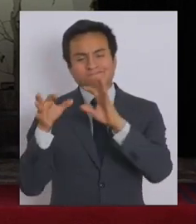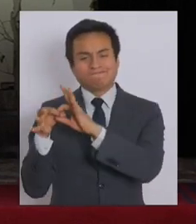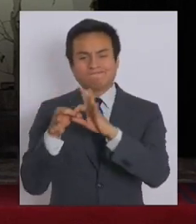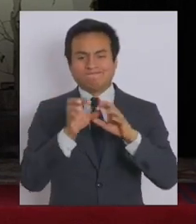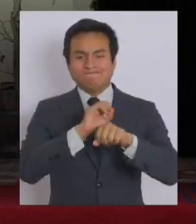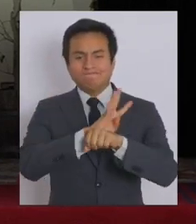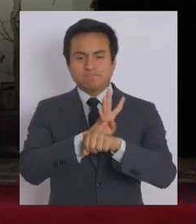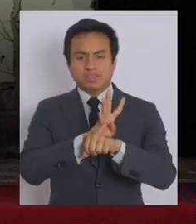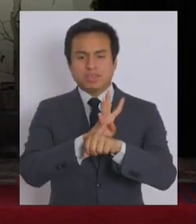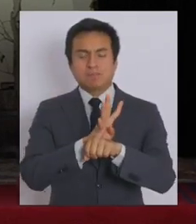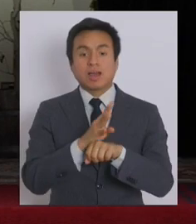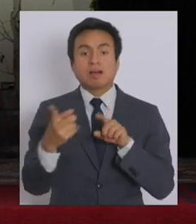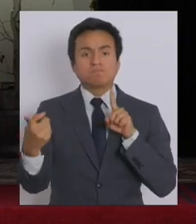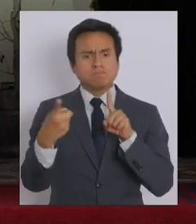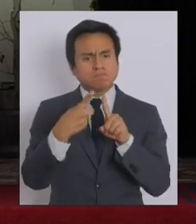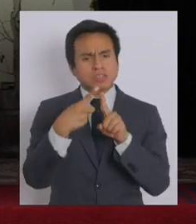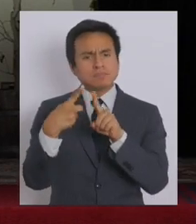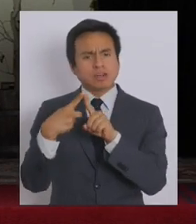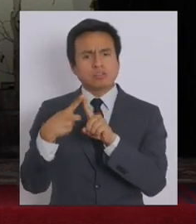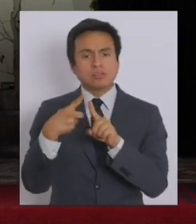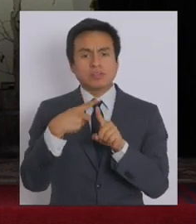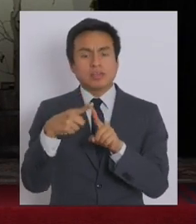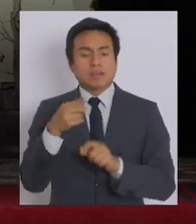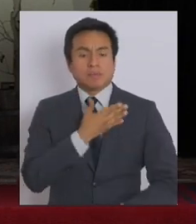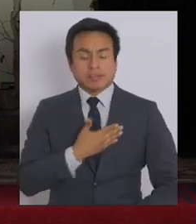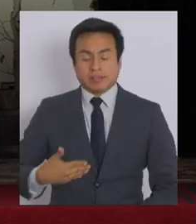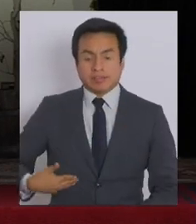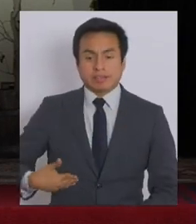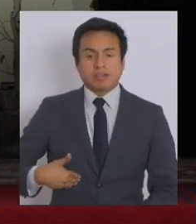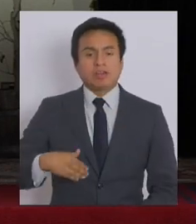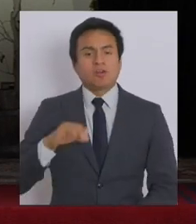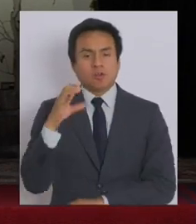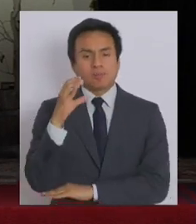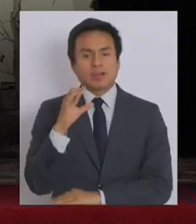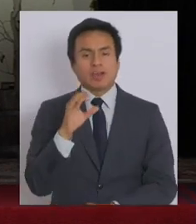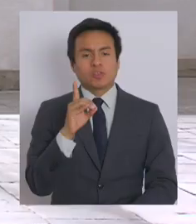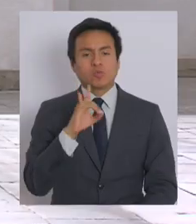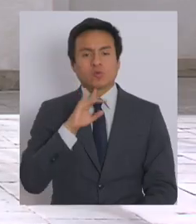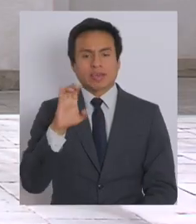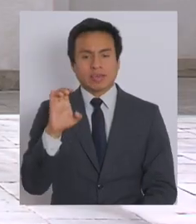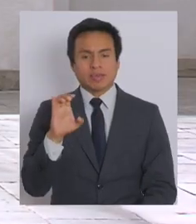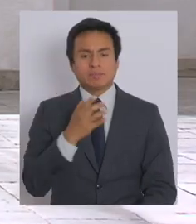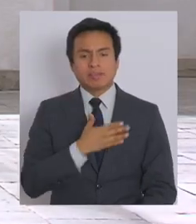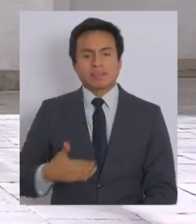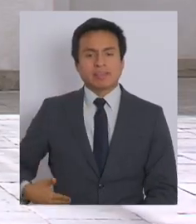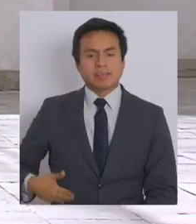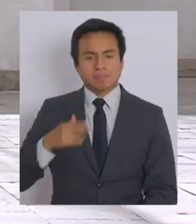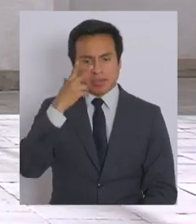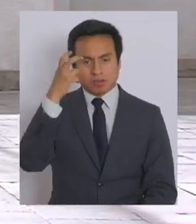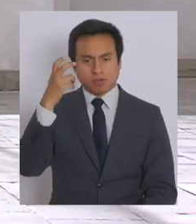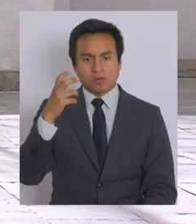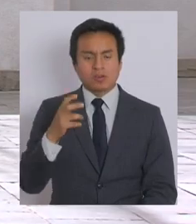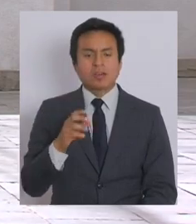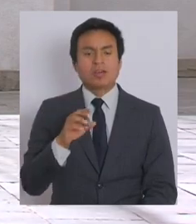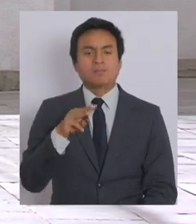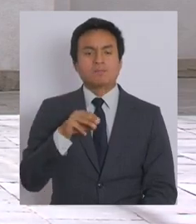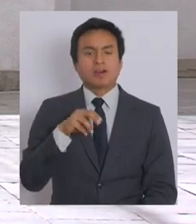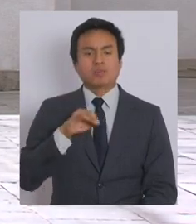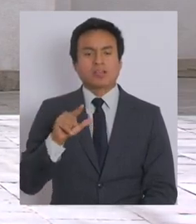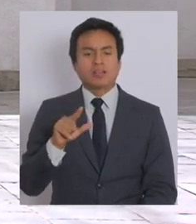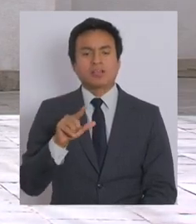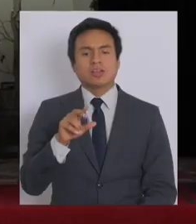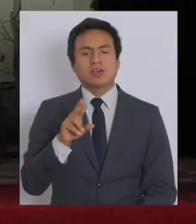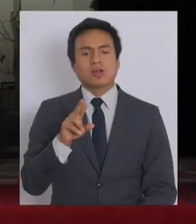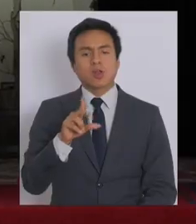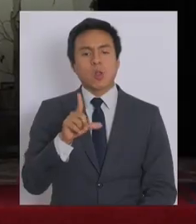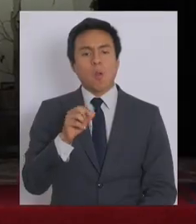al presidente de Colombia y se ha reunido también con quienes encabezan México y Perú, que conforman, evidentemente, este